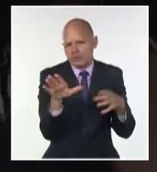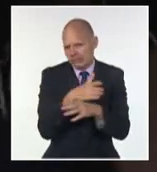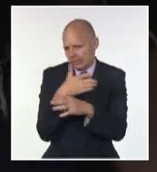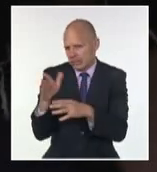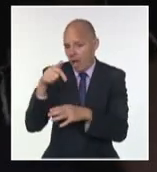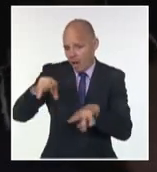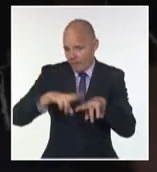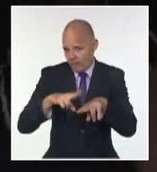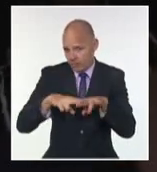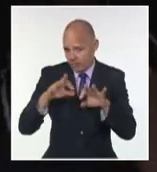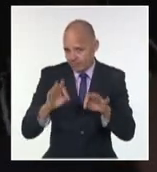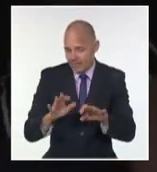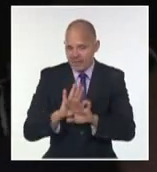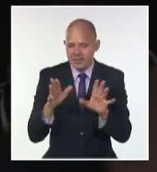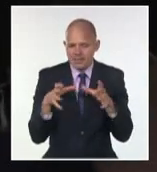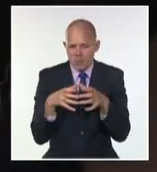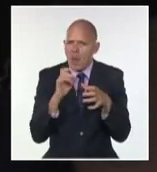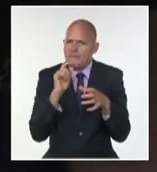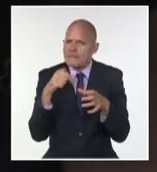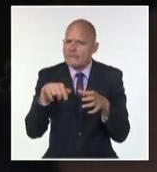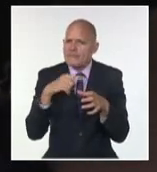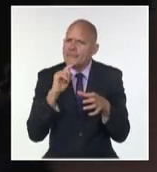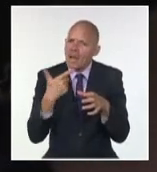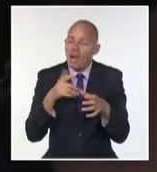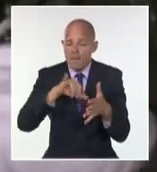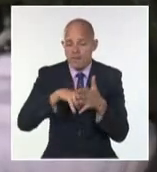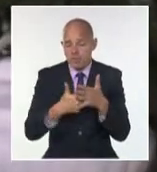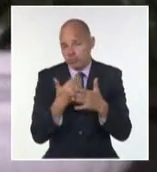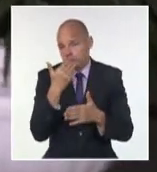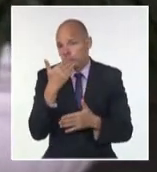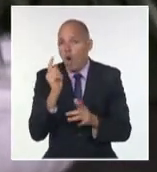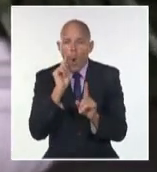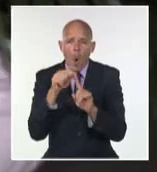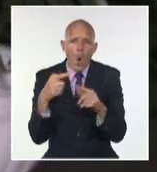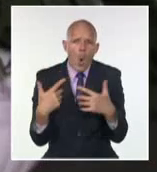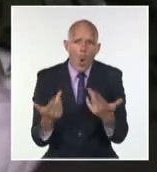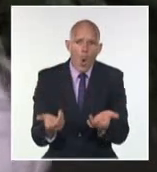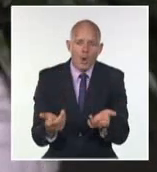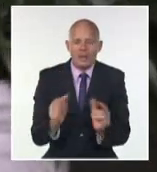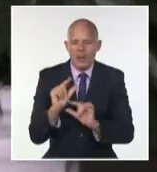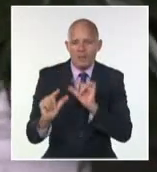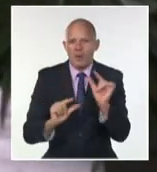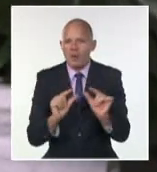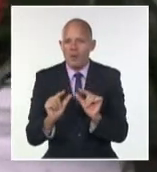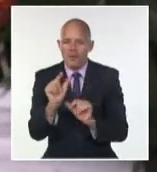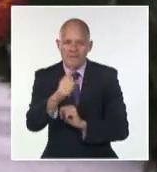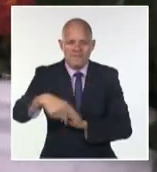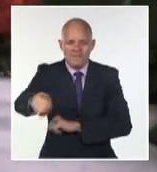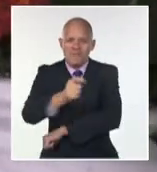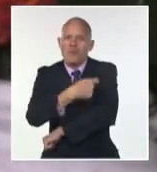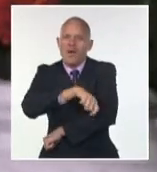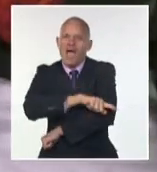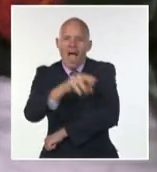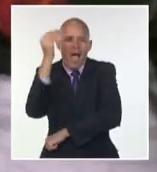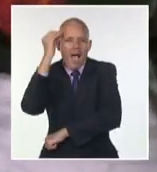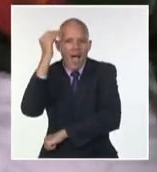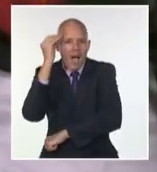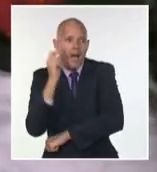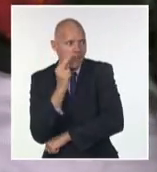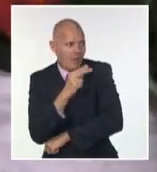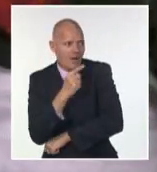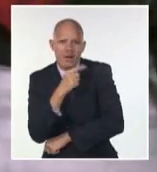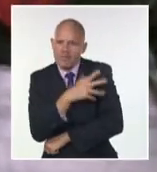Habana, se han unido en este proyecto que también tiene como objetivos enamorar a la comunidad con la música de concierto,